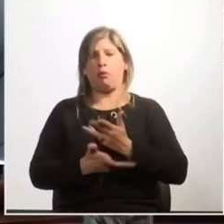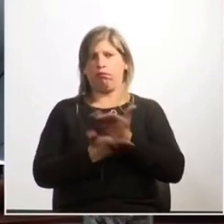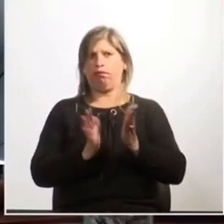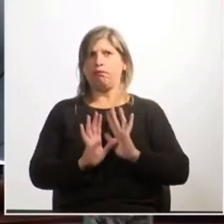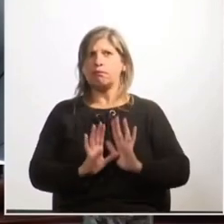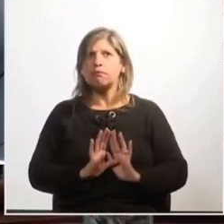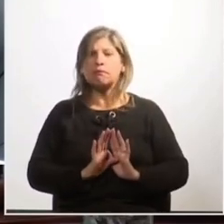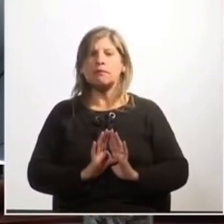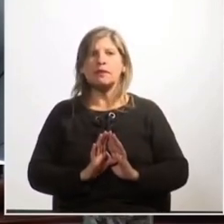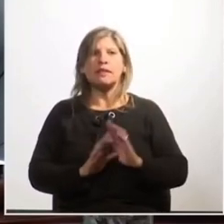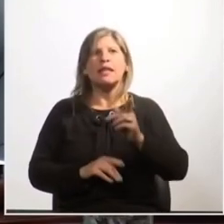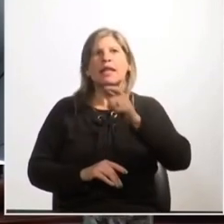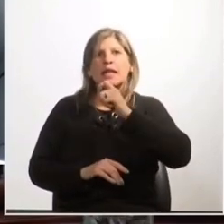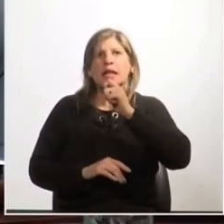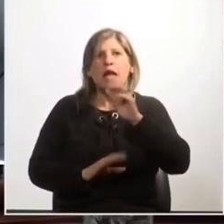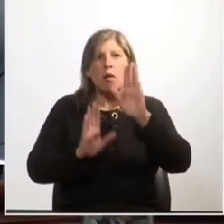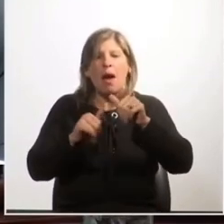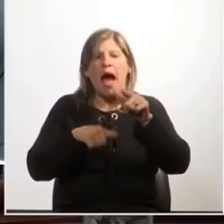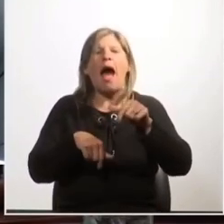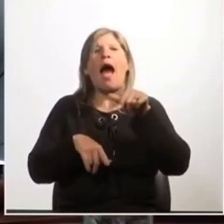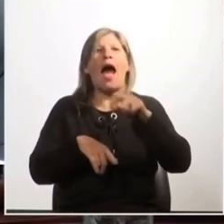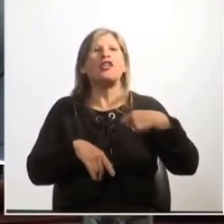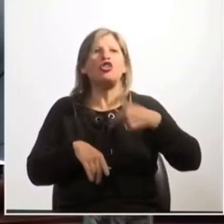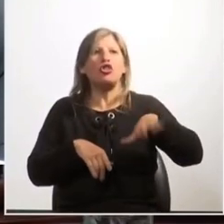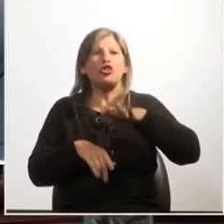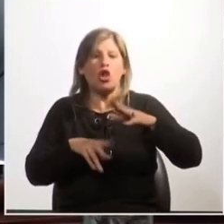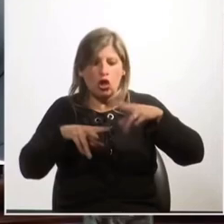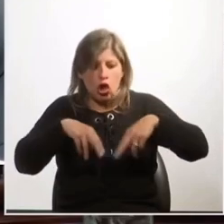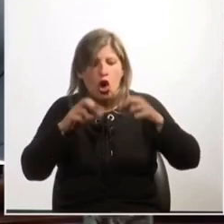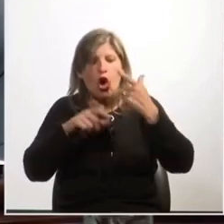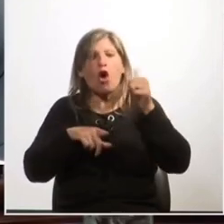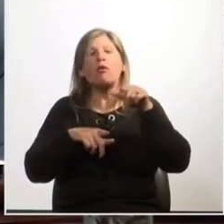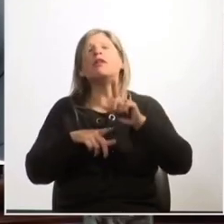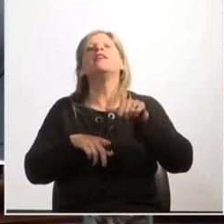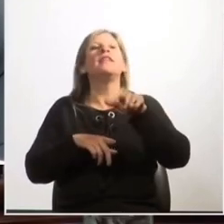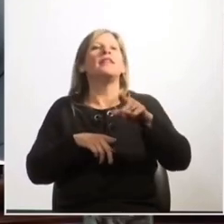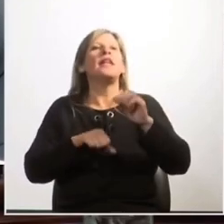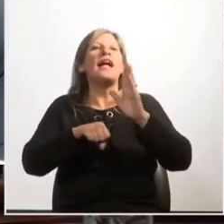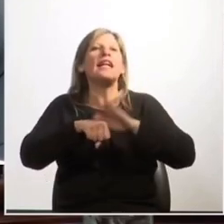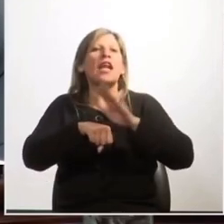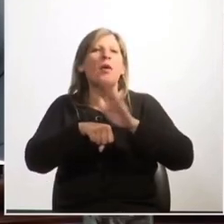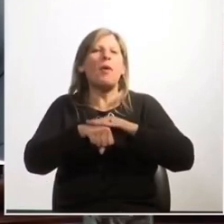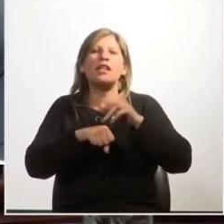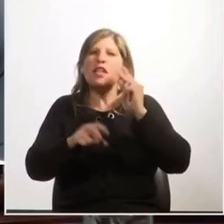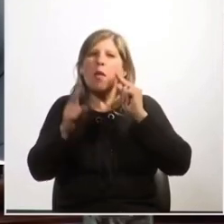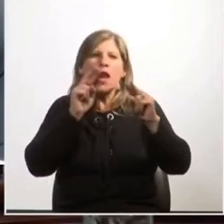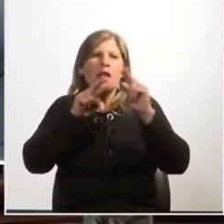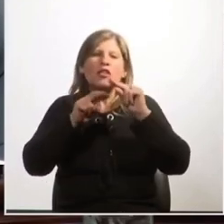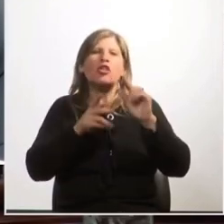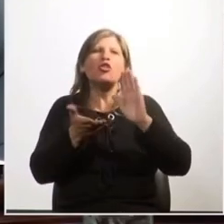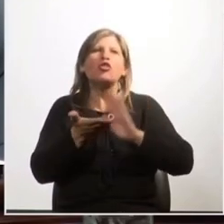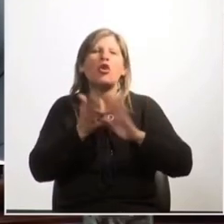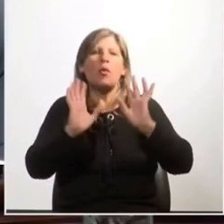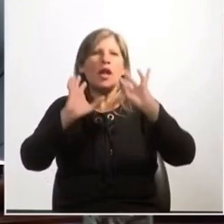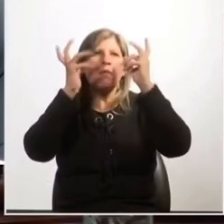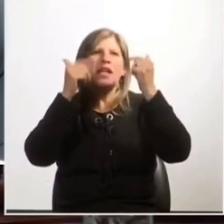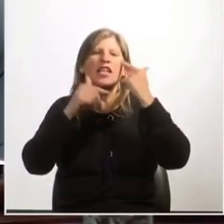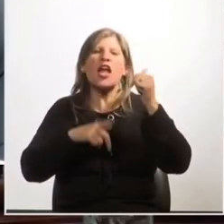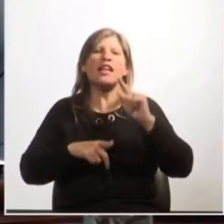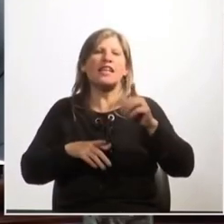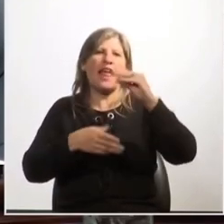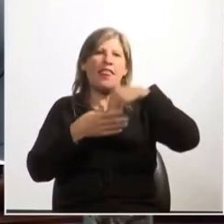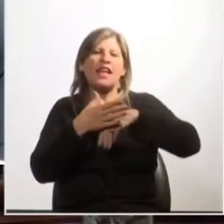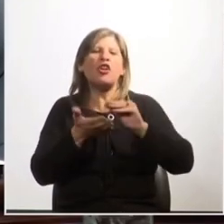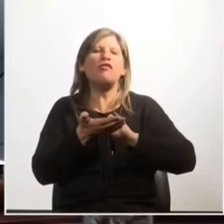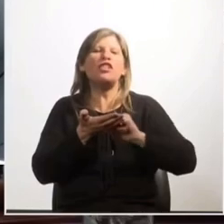nota de prensa, el propio sociólogo Javier Donangelo, responsable del Observatorio sobre Violencia del Ministerio del